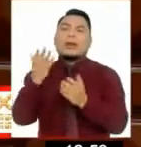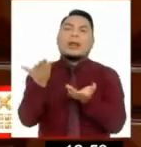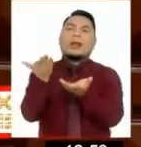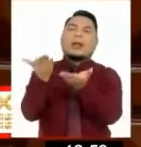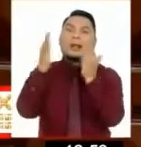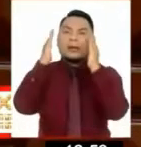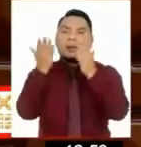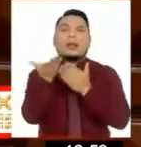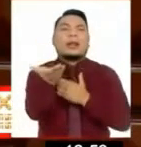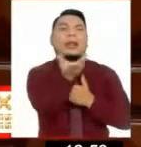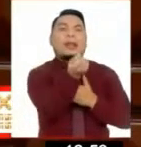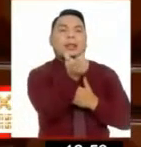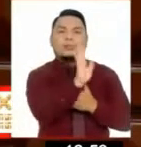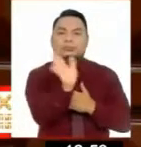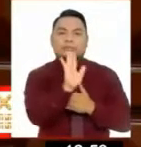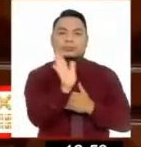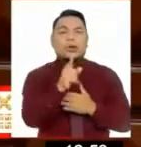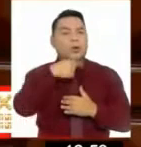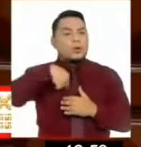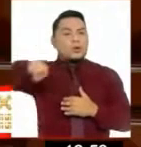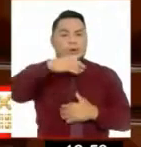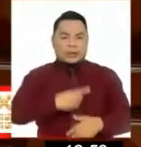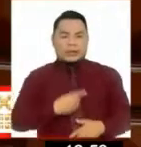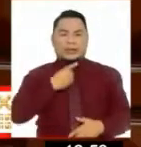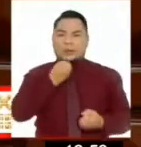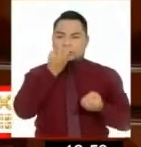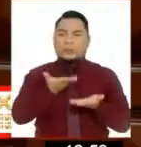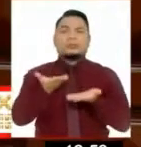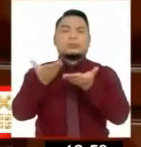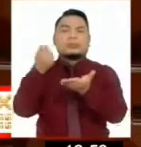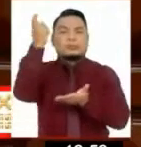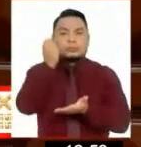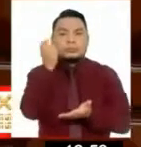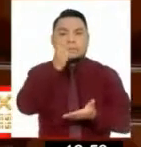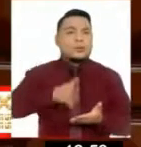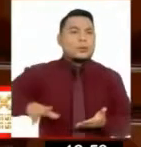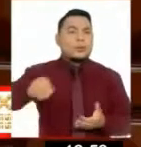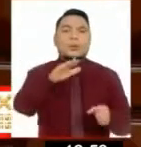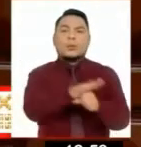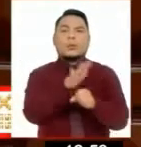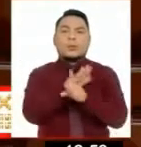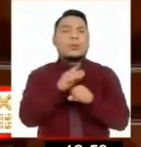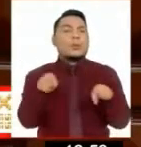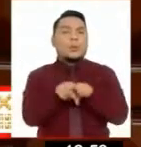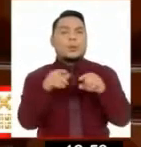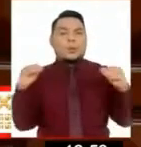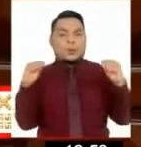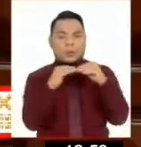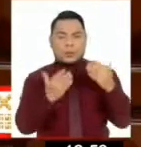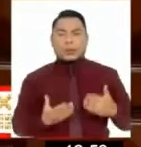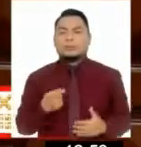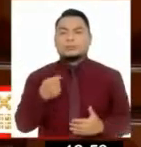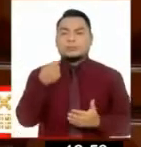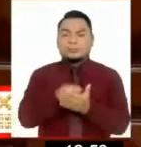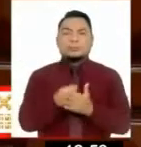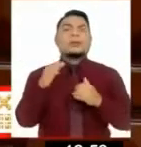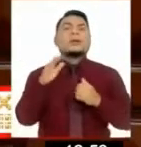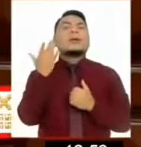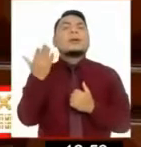digna. La salud y las pensiones serán universales con una cobertura digna. Sobre esa